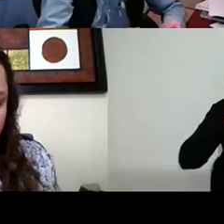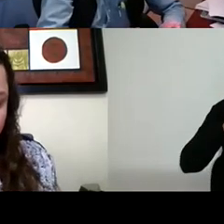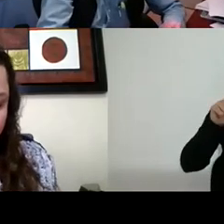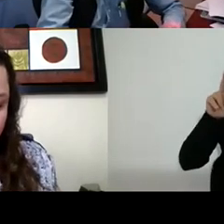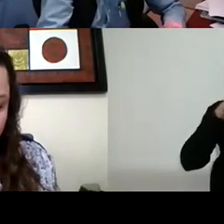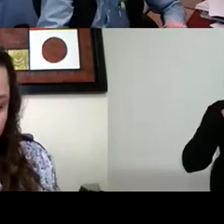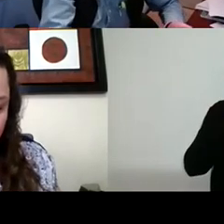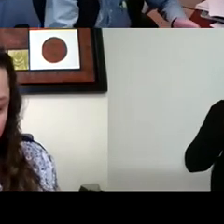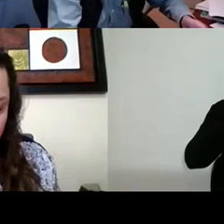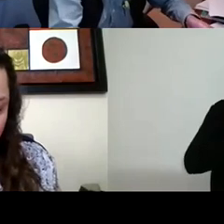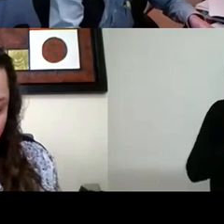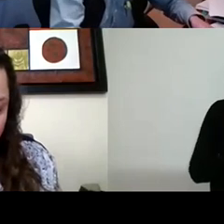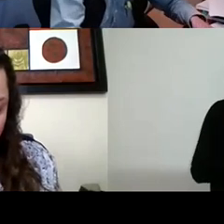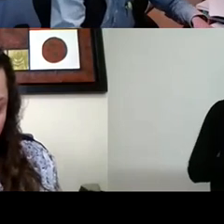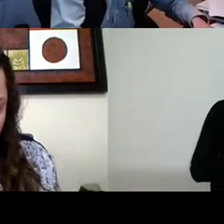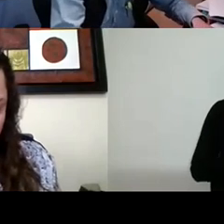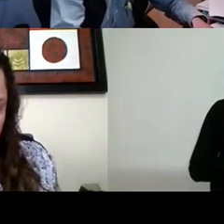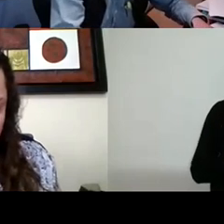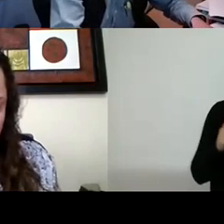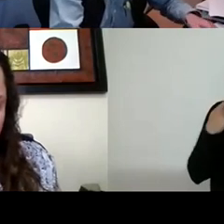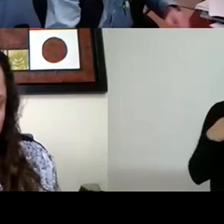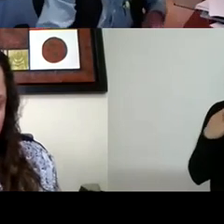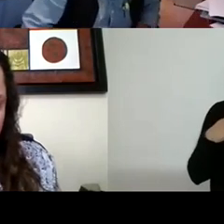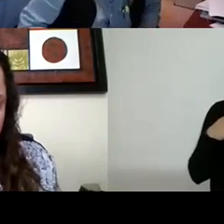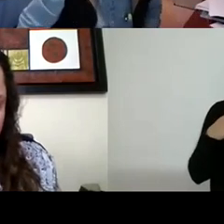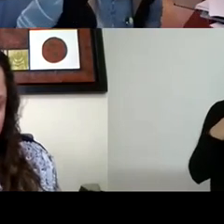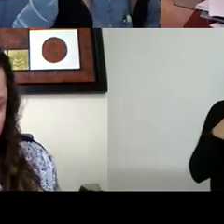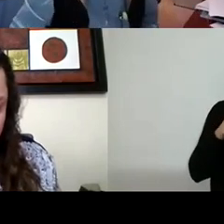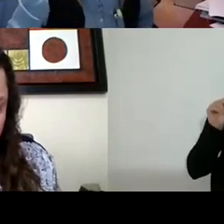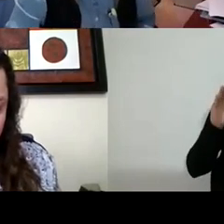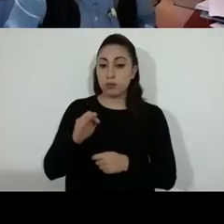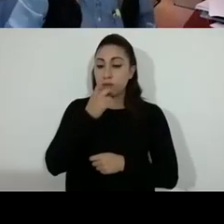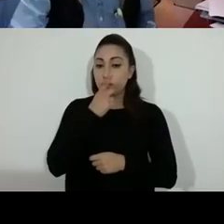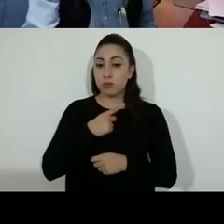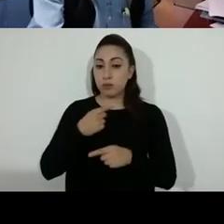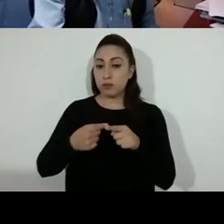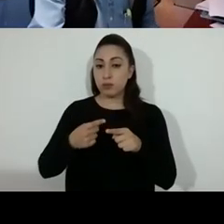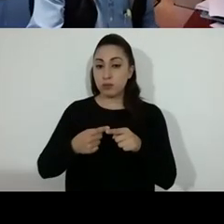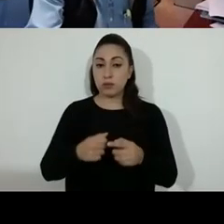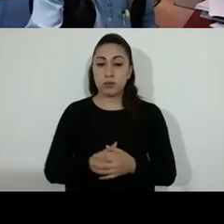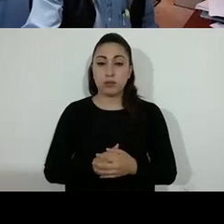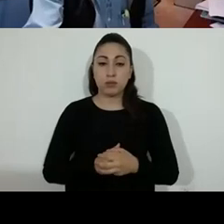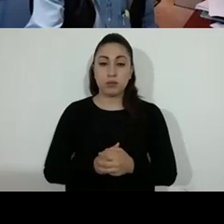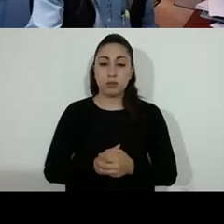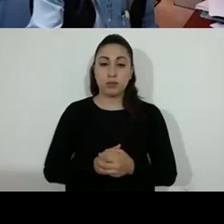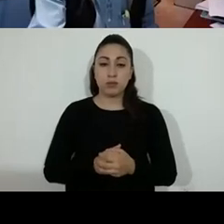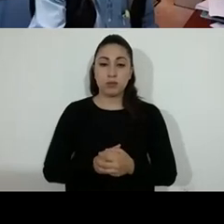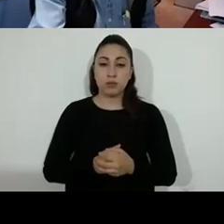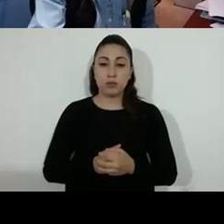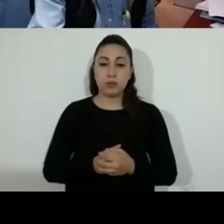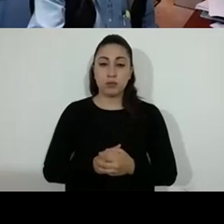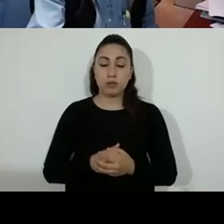sus términos. ¿Existe alguna diputada o diputado en contra de obviar la lectura?